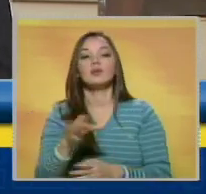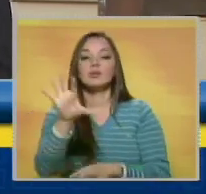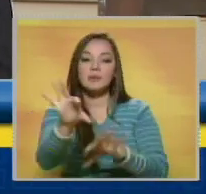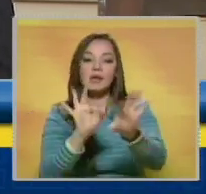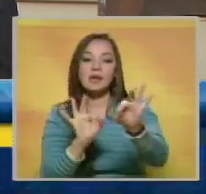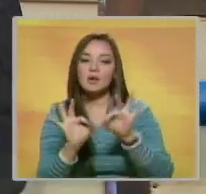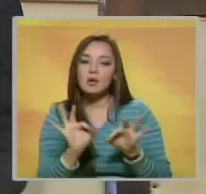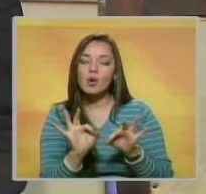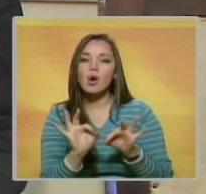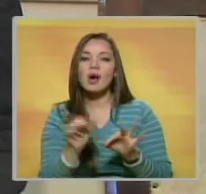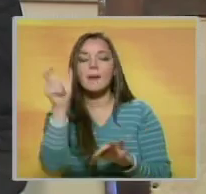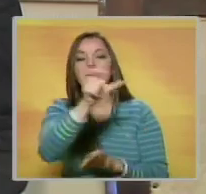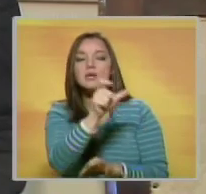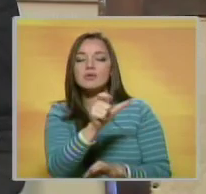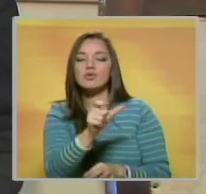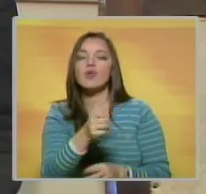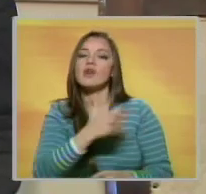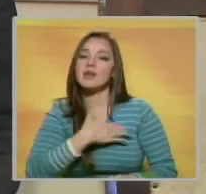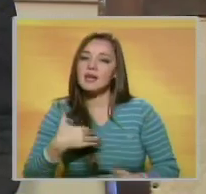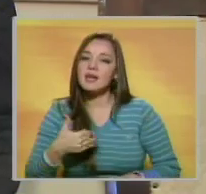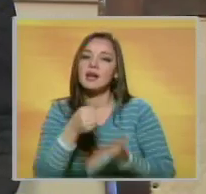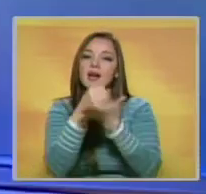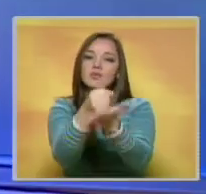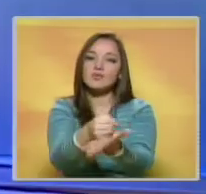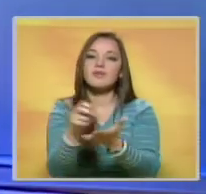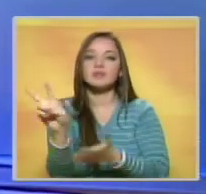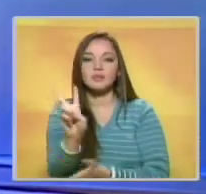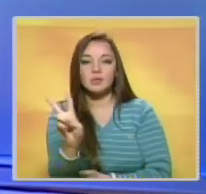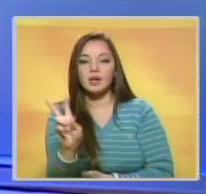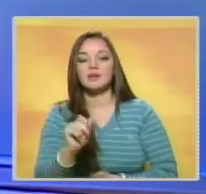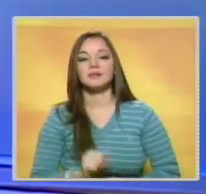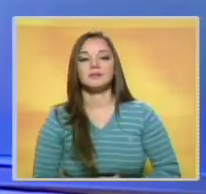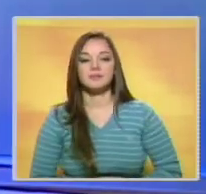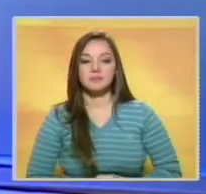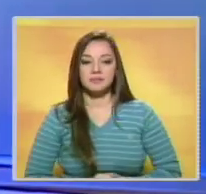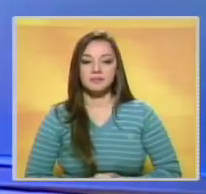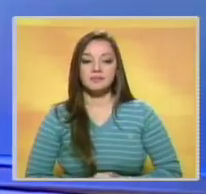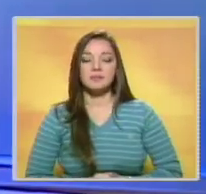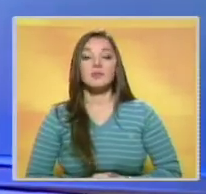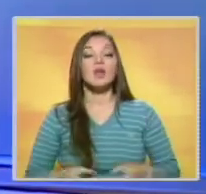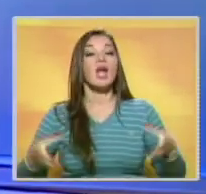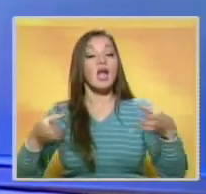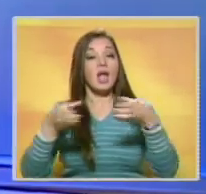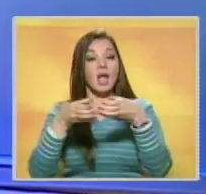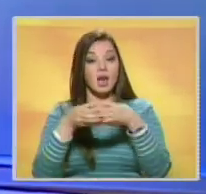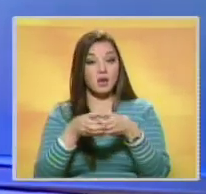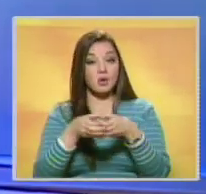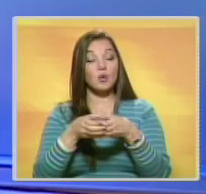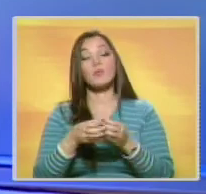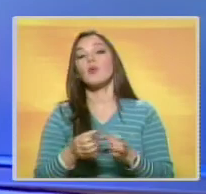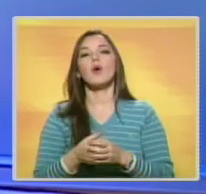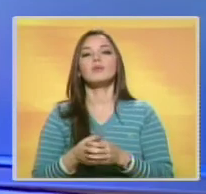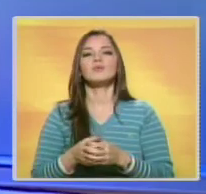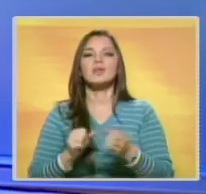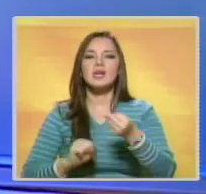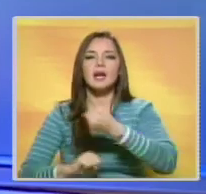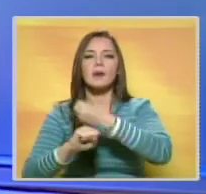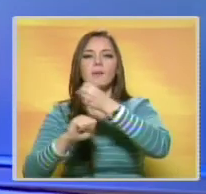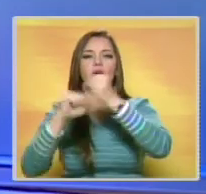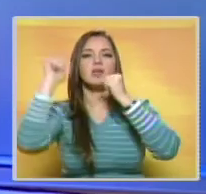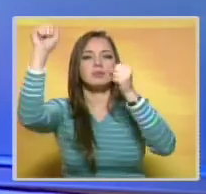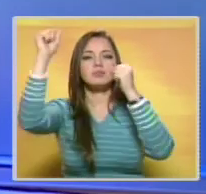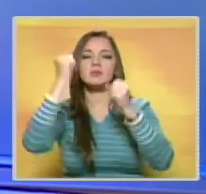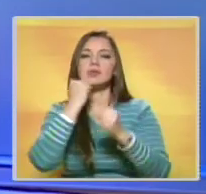espíritu de servicio. Maoli Aldana, Noticiero Venevisión. El Comité de Víctimas de la Guarimba acudirá a diversas